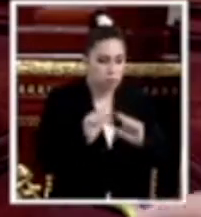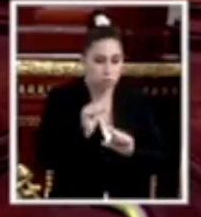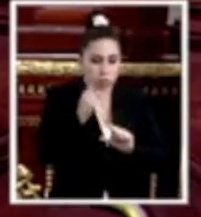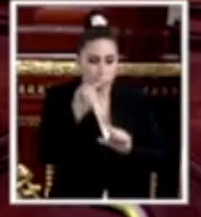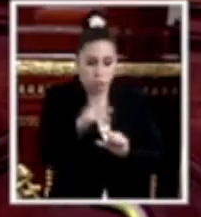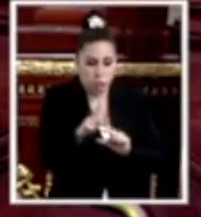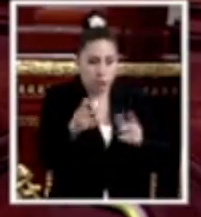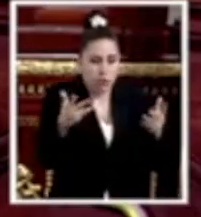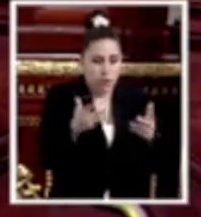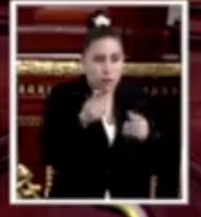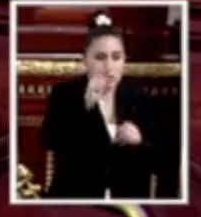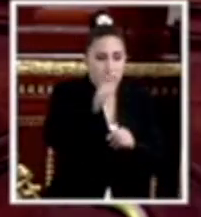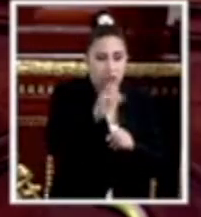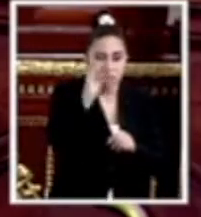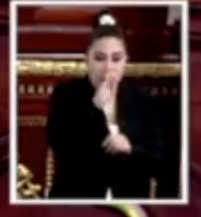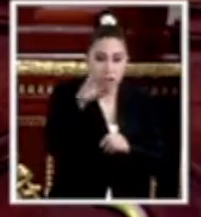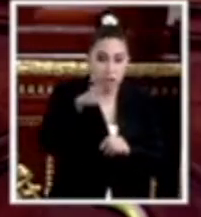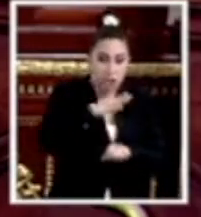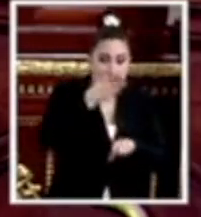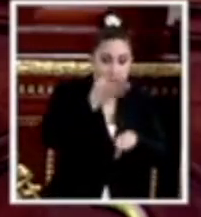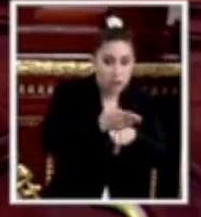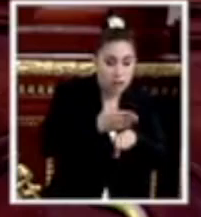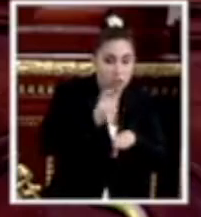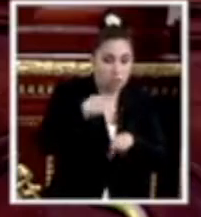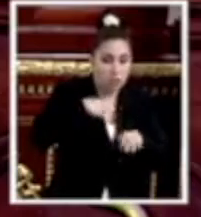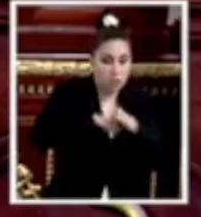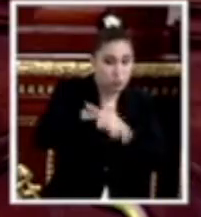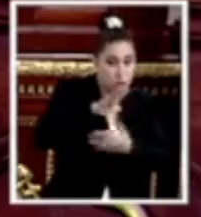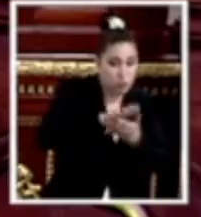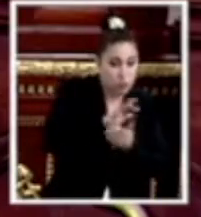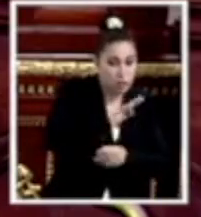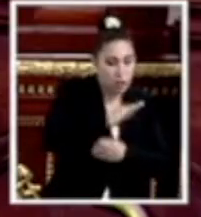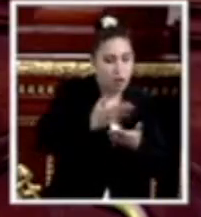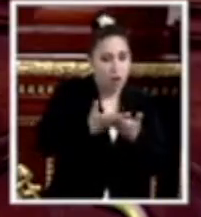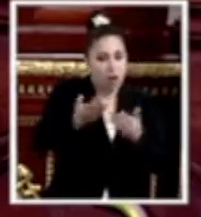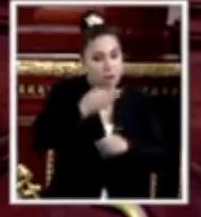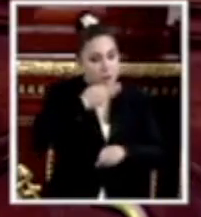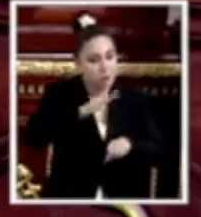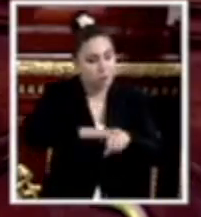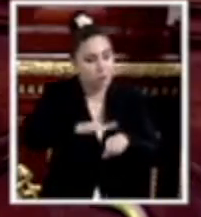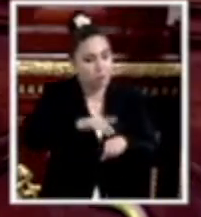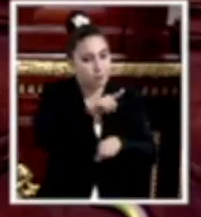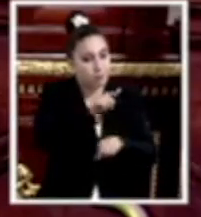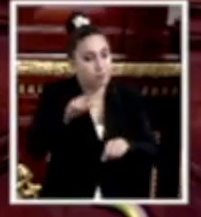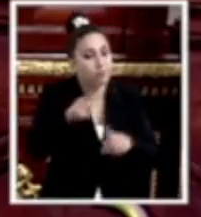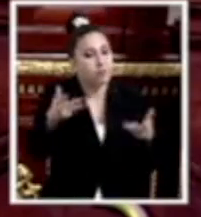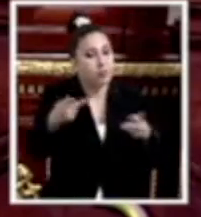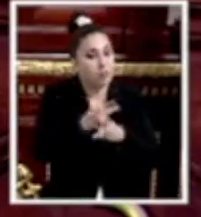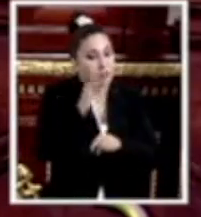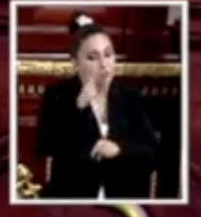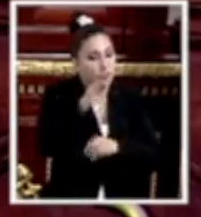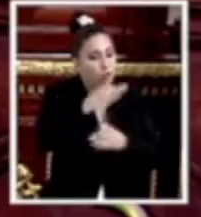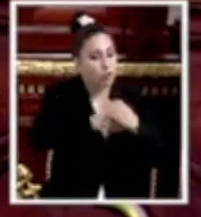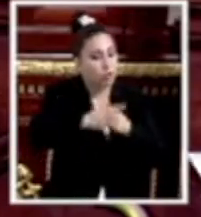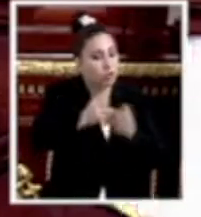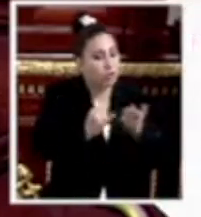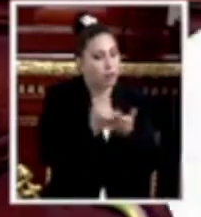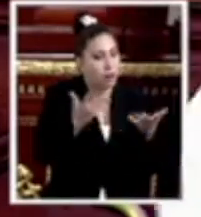frente a las normas penales y, por ende, conozcan las consecuencias jurídicas de sus acciones.